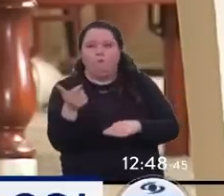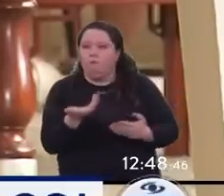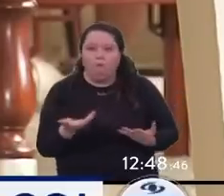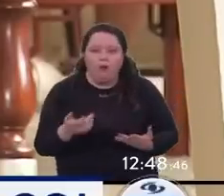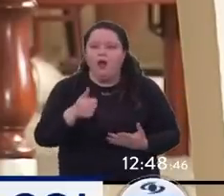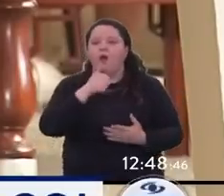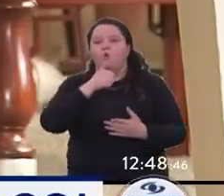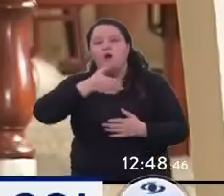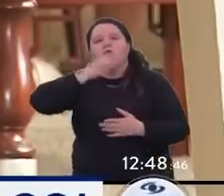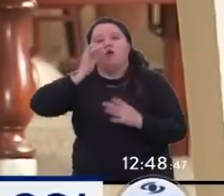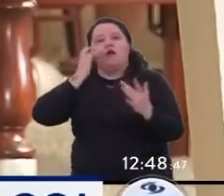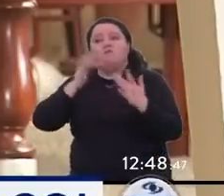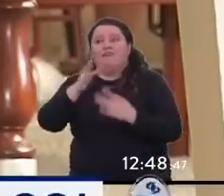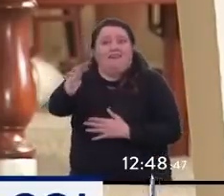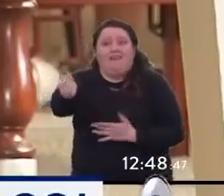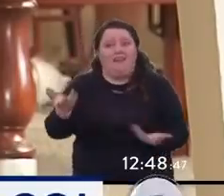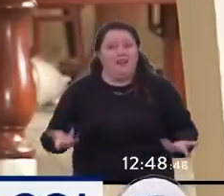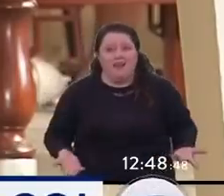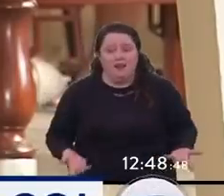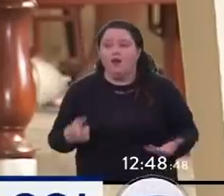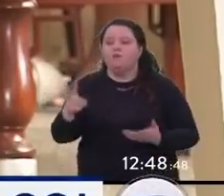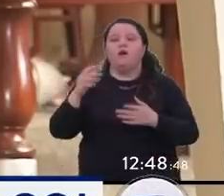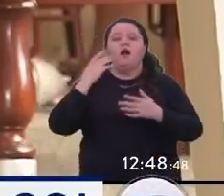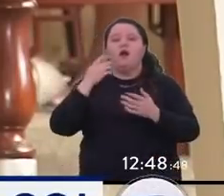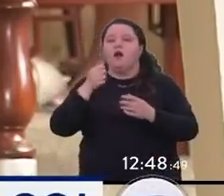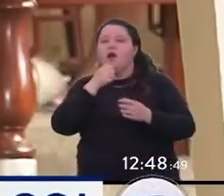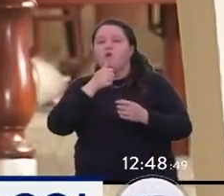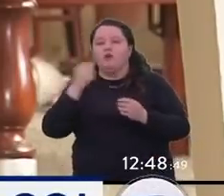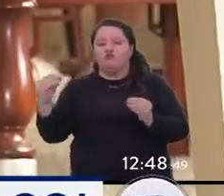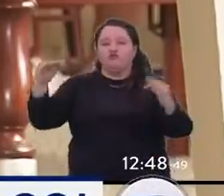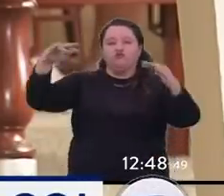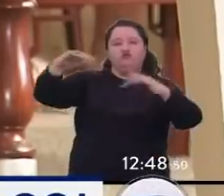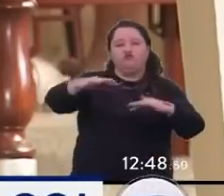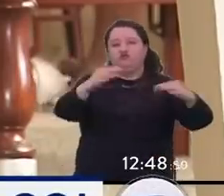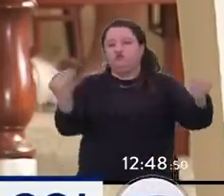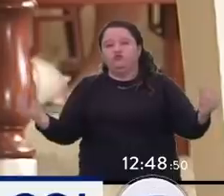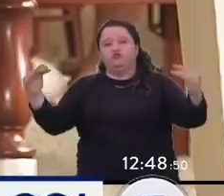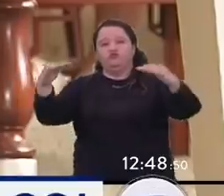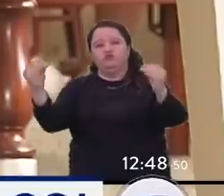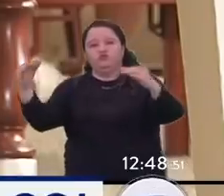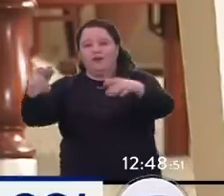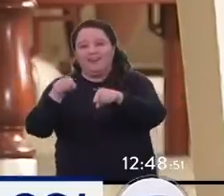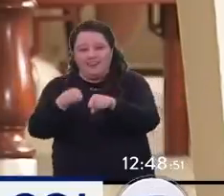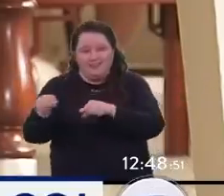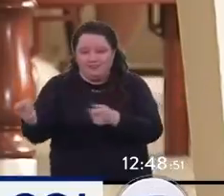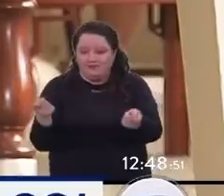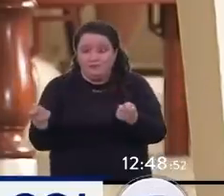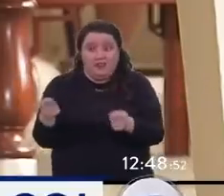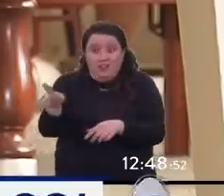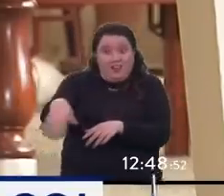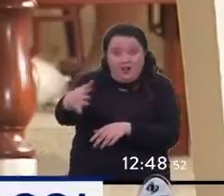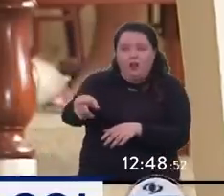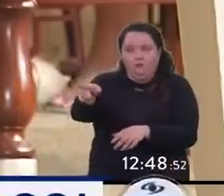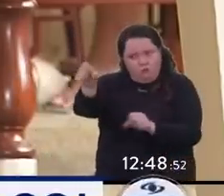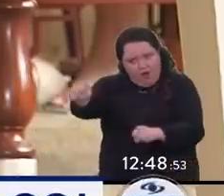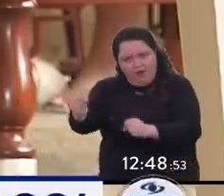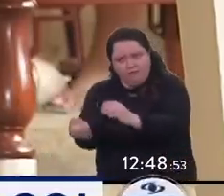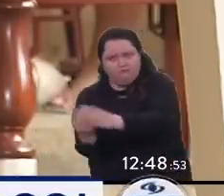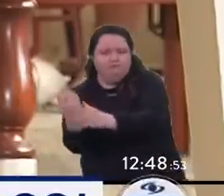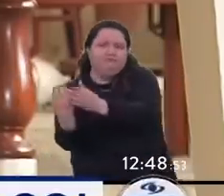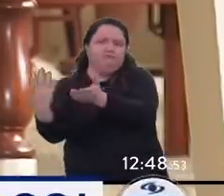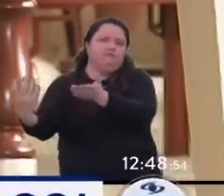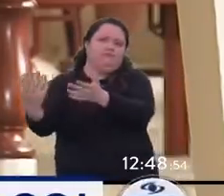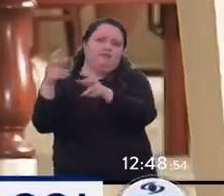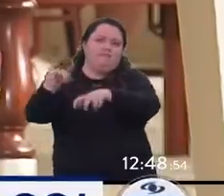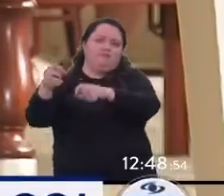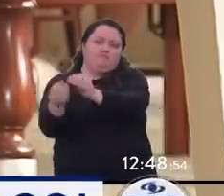agua potable, que no tienen sistemas de riego, tengan la posibilidad de producir. Pero